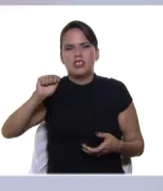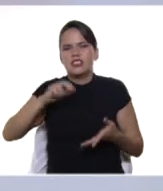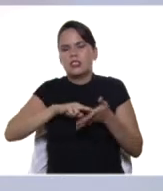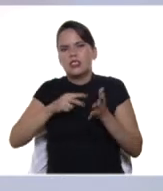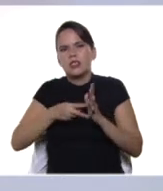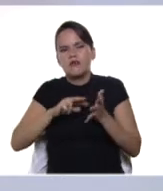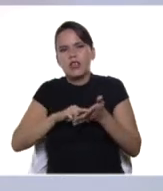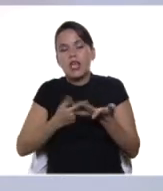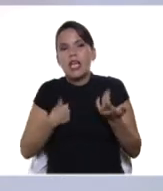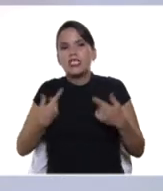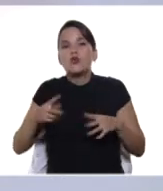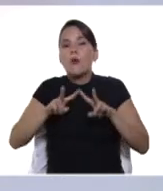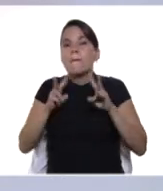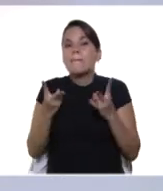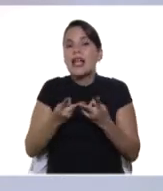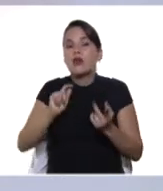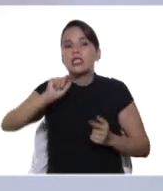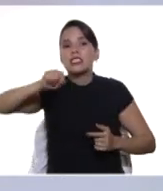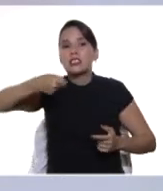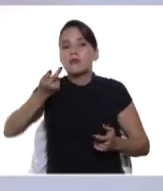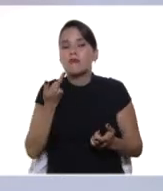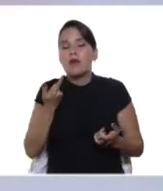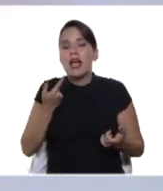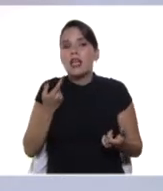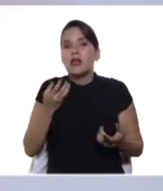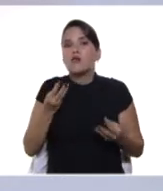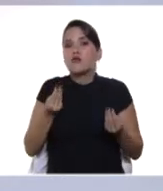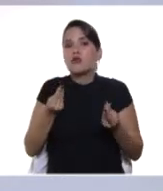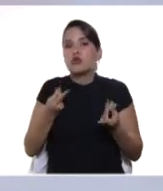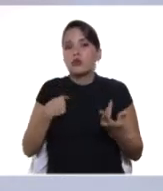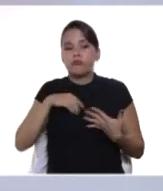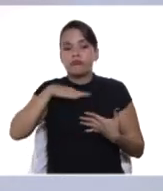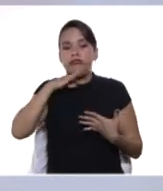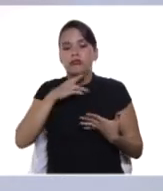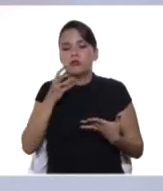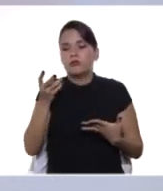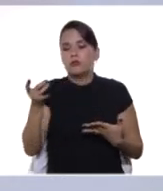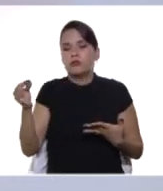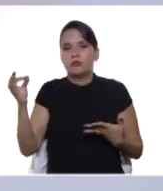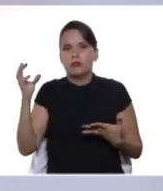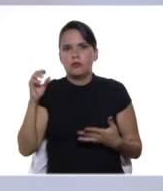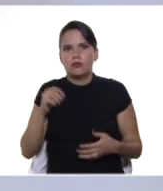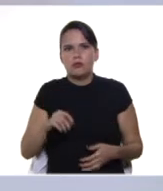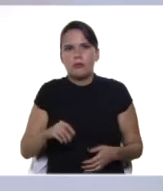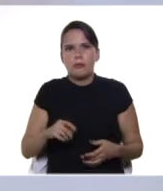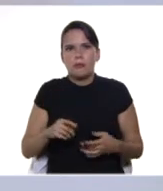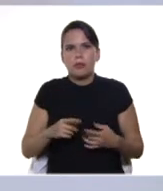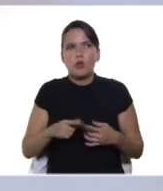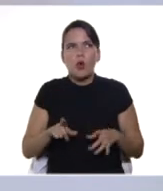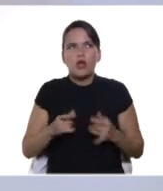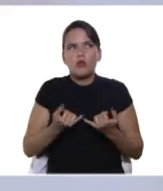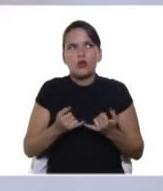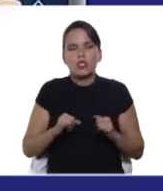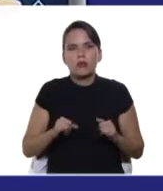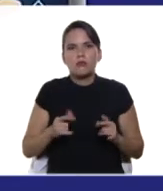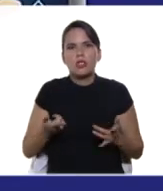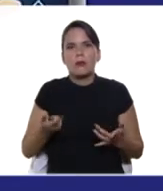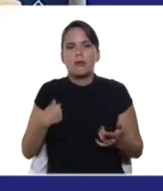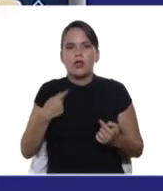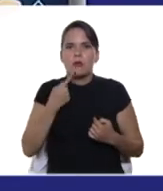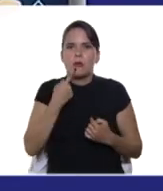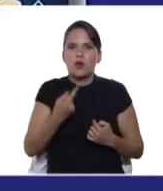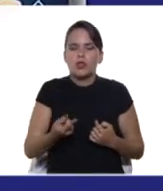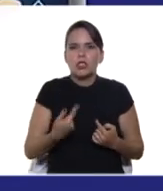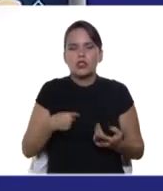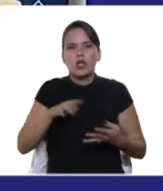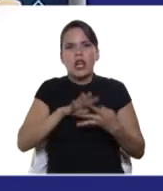nunca se llega a conocer un final en esta cifra. Sin embargo, ya yo había mencionado sobre